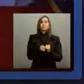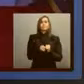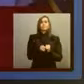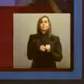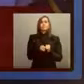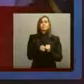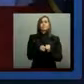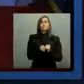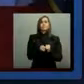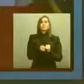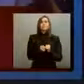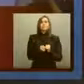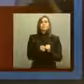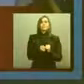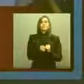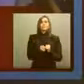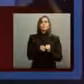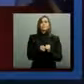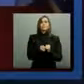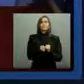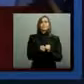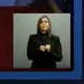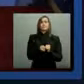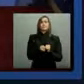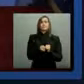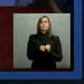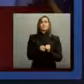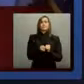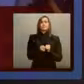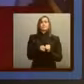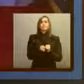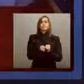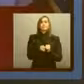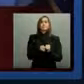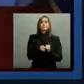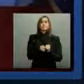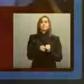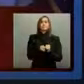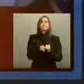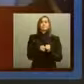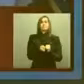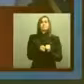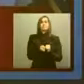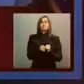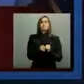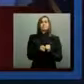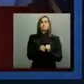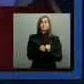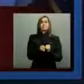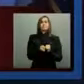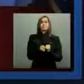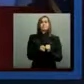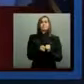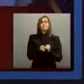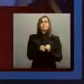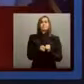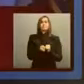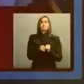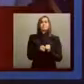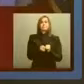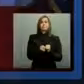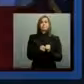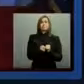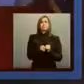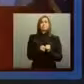batería grande que tiene la mafia y supermercado como el bromo el nacional